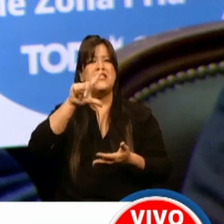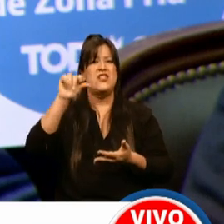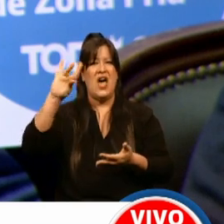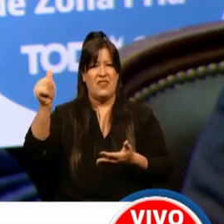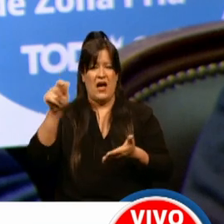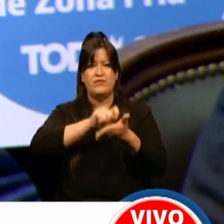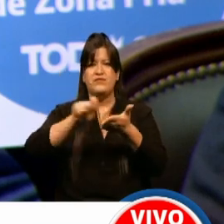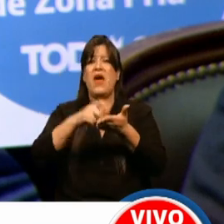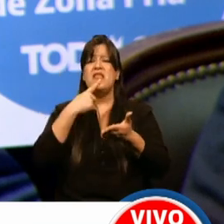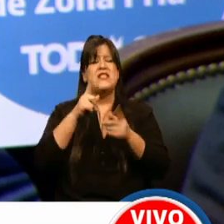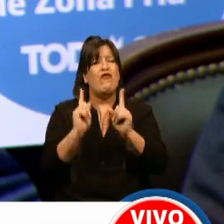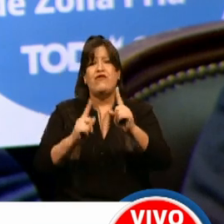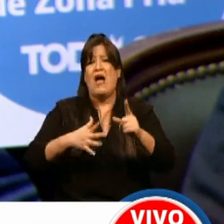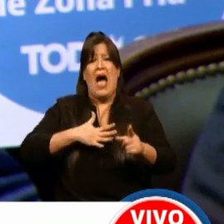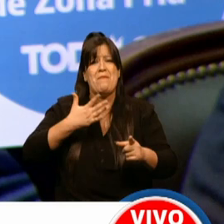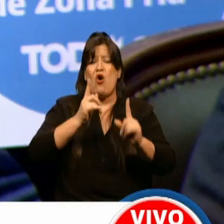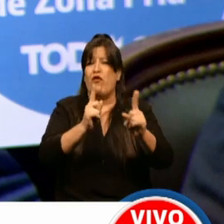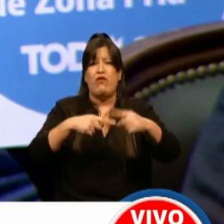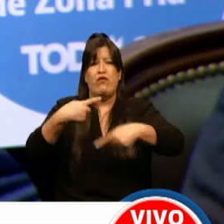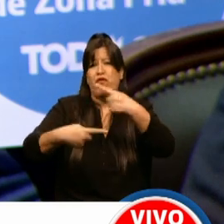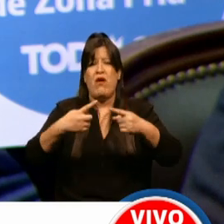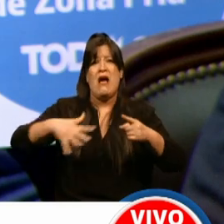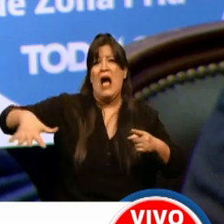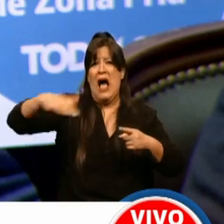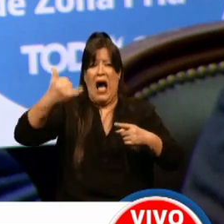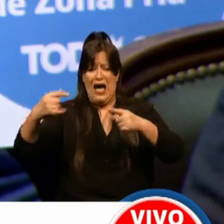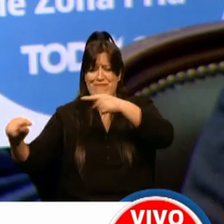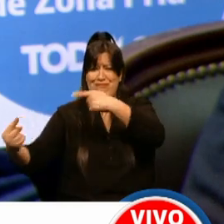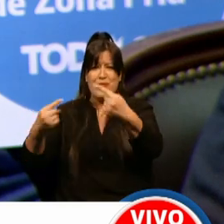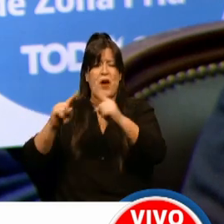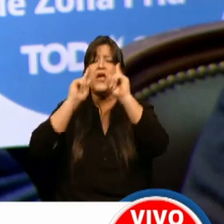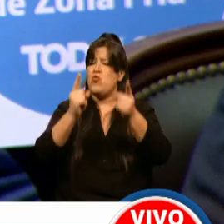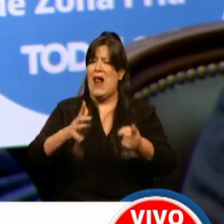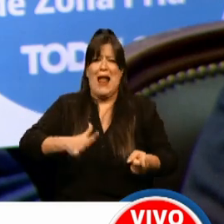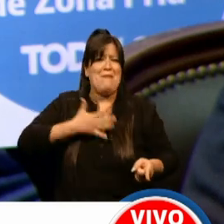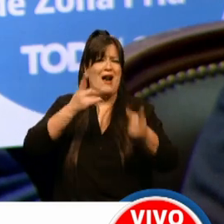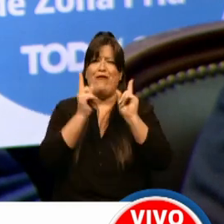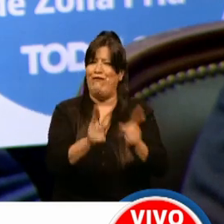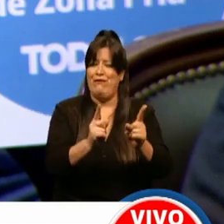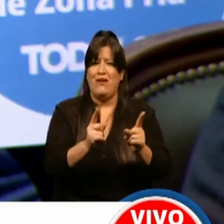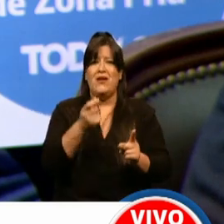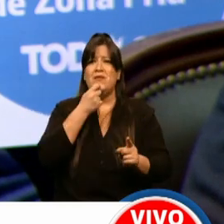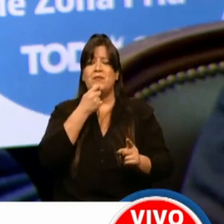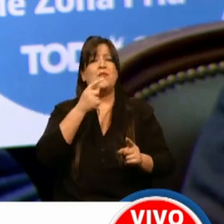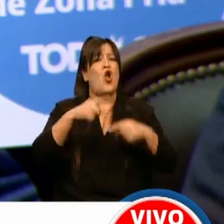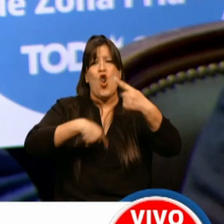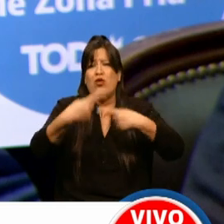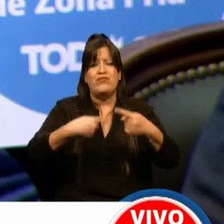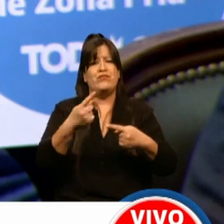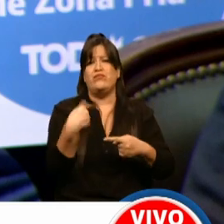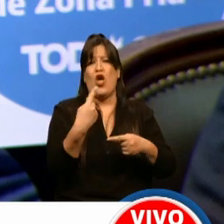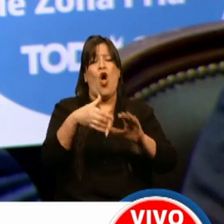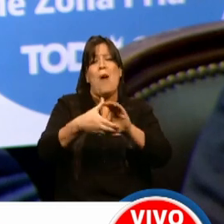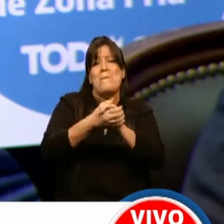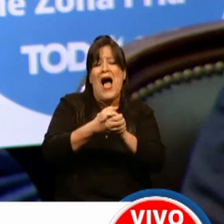sigamos amándonos en este pantano de contradicciones sigamos nos sigamos perdón dándonos la mano